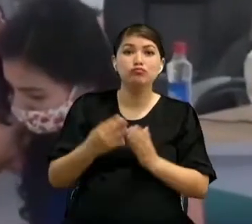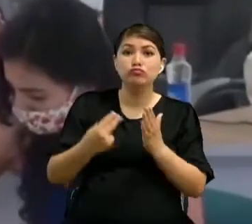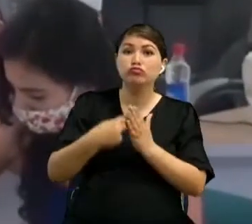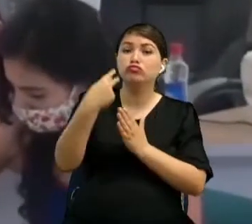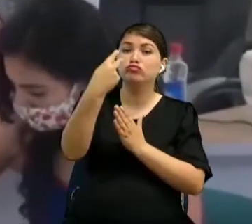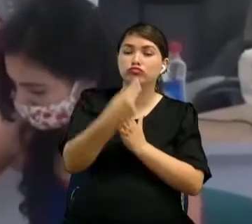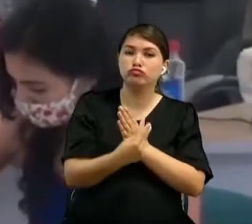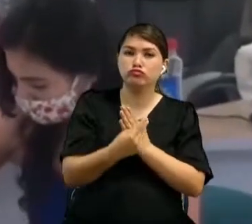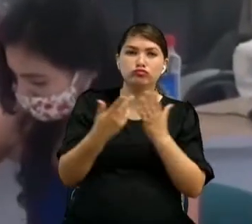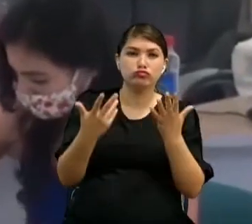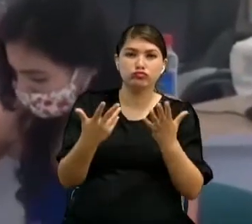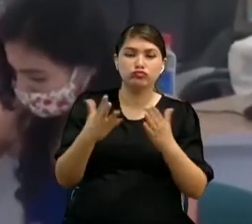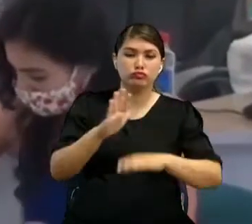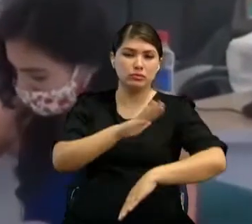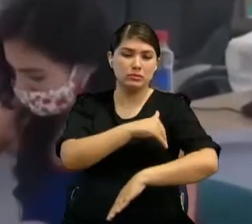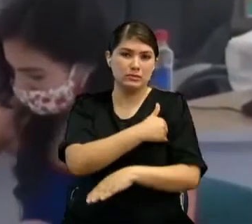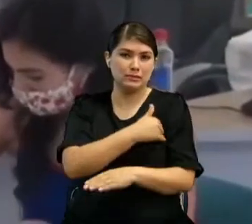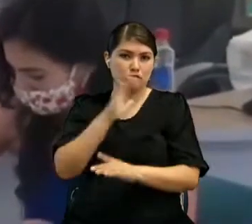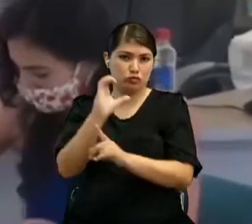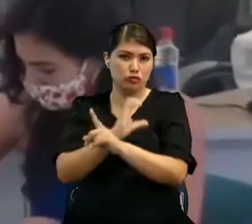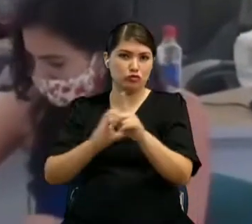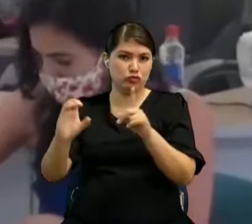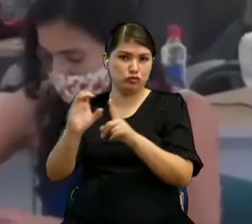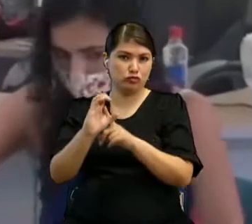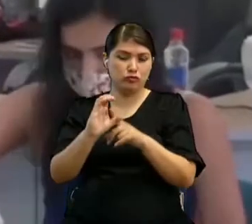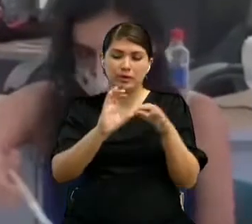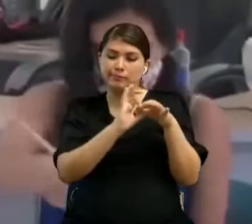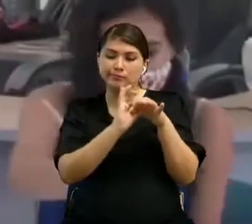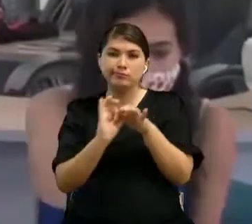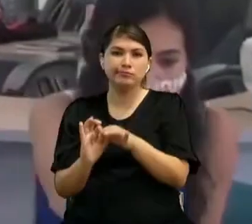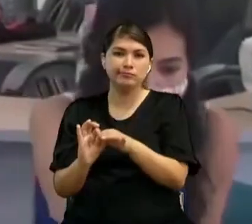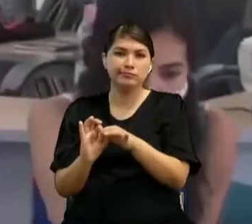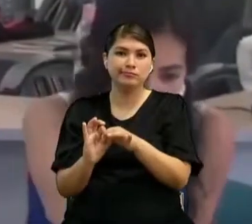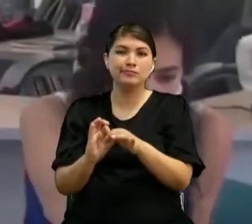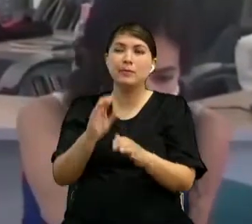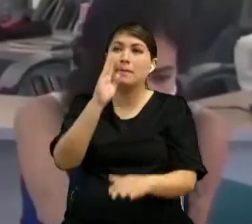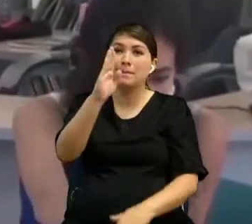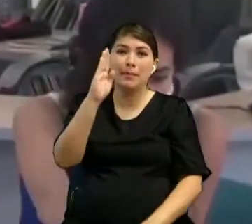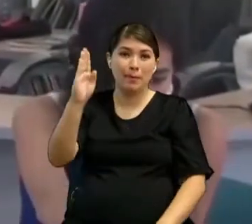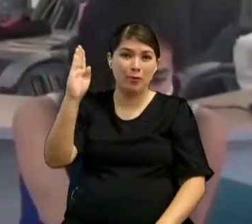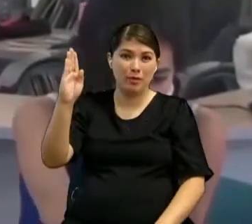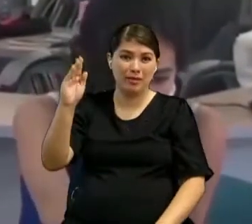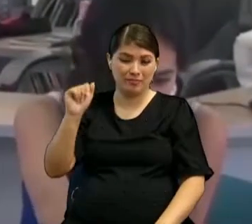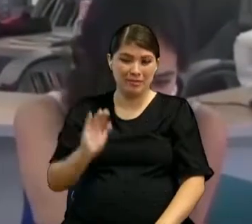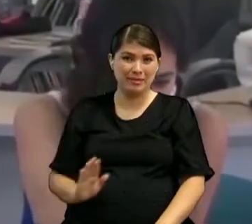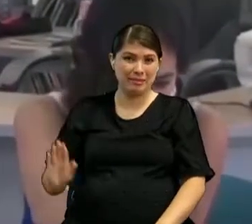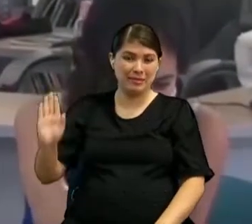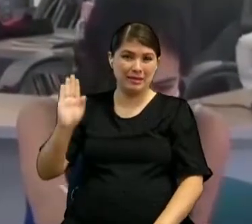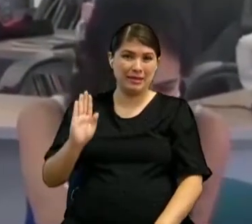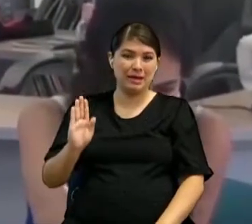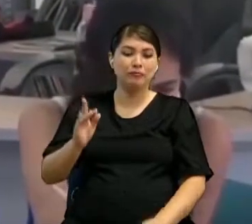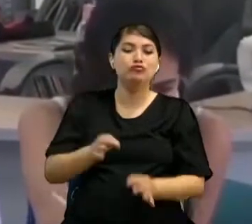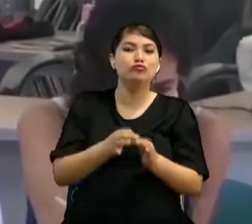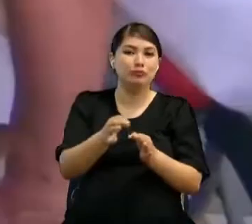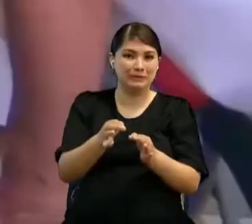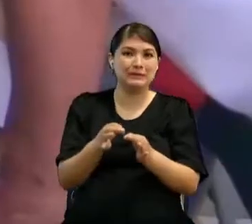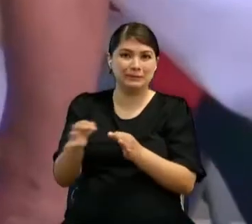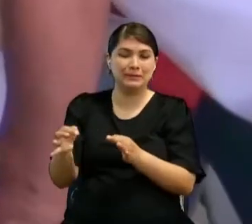maneja el Ministerio de Cultura a través de las bibliotecas departamentales y